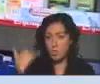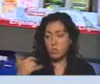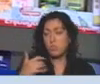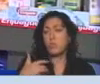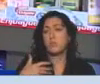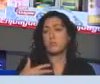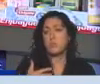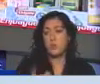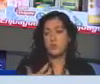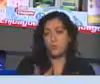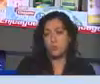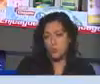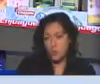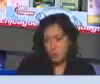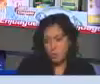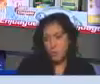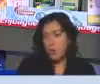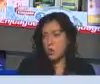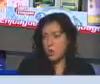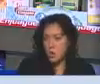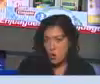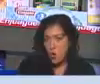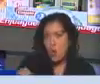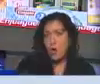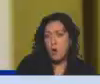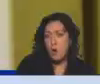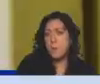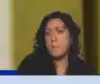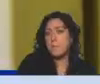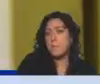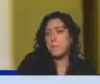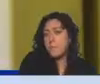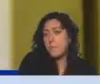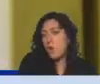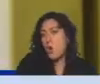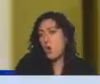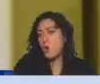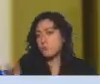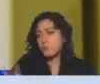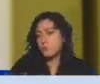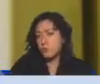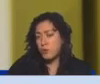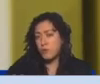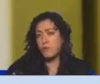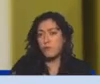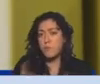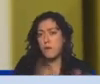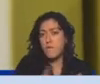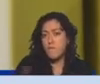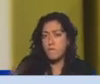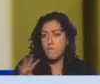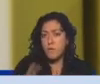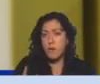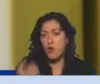sistema de salud, sino que lo que va a buscar es ampliarlas y estandarizarlas según un formato